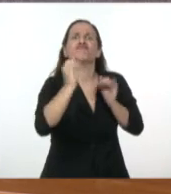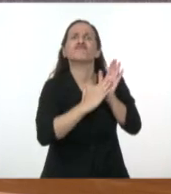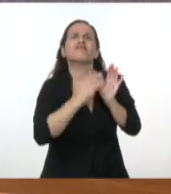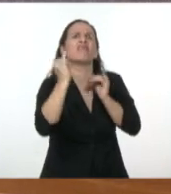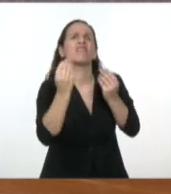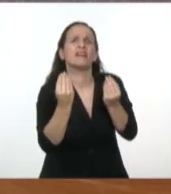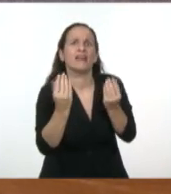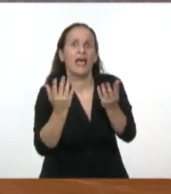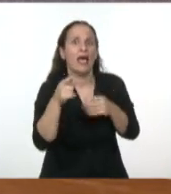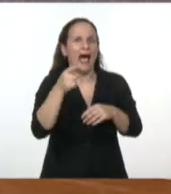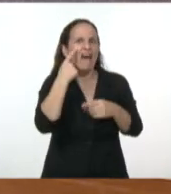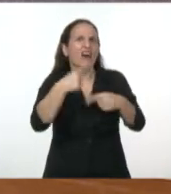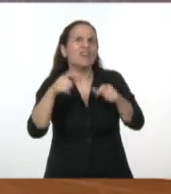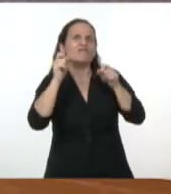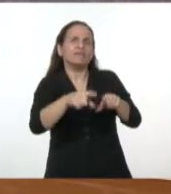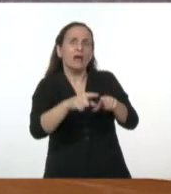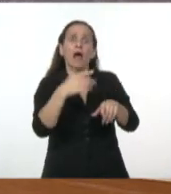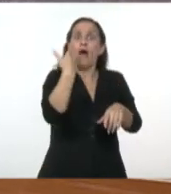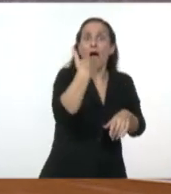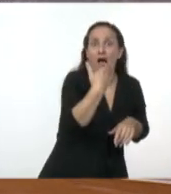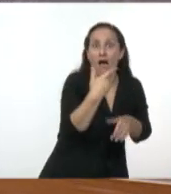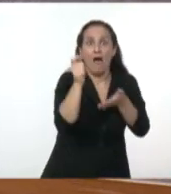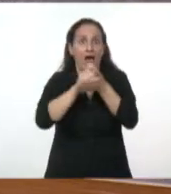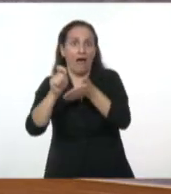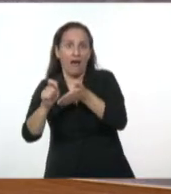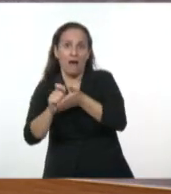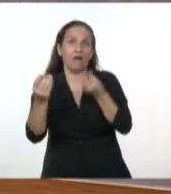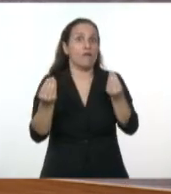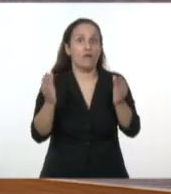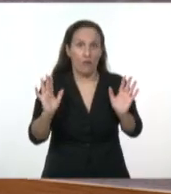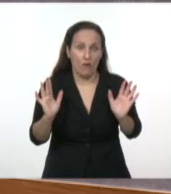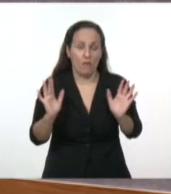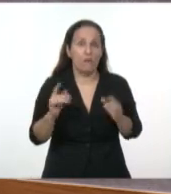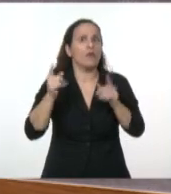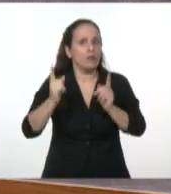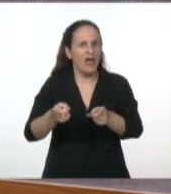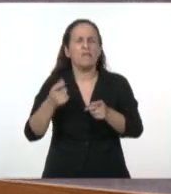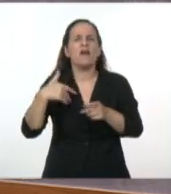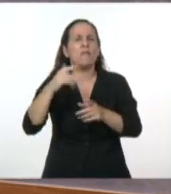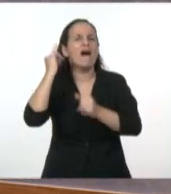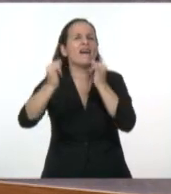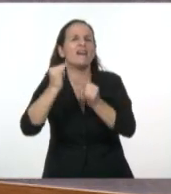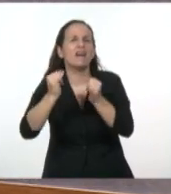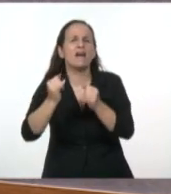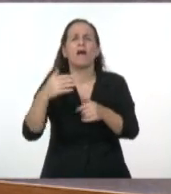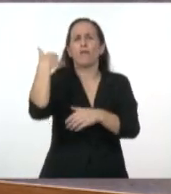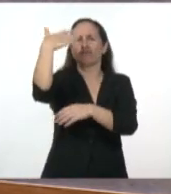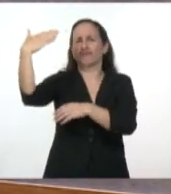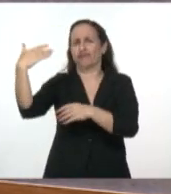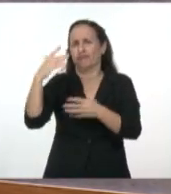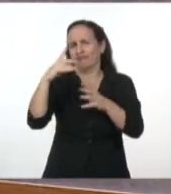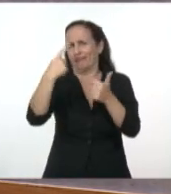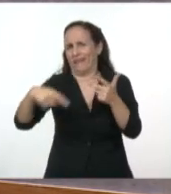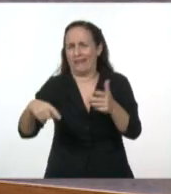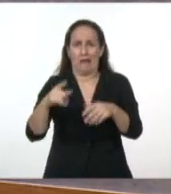tiene la argumentación, tanto en la oralidad como en la escritura. Lo que vamos a ver también van a ser diferentes discursos que forman parte no solamente de